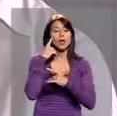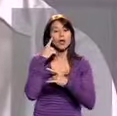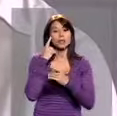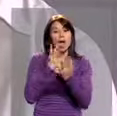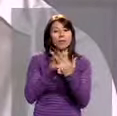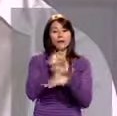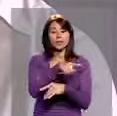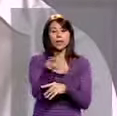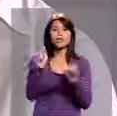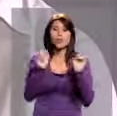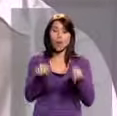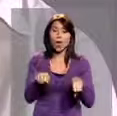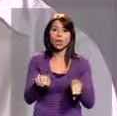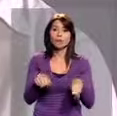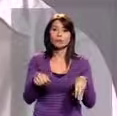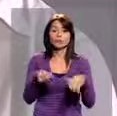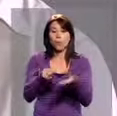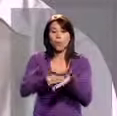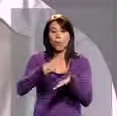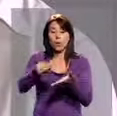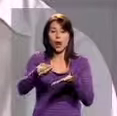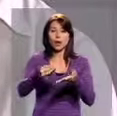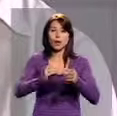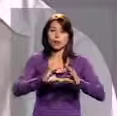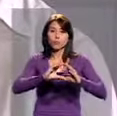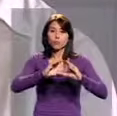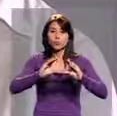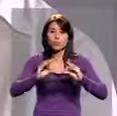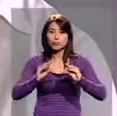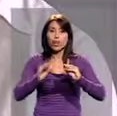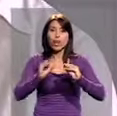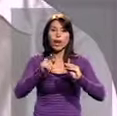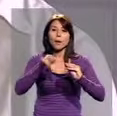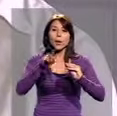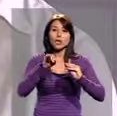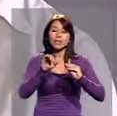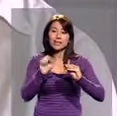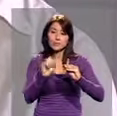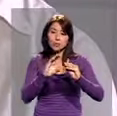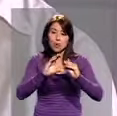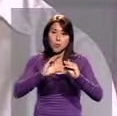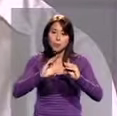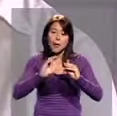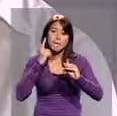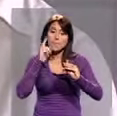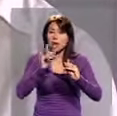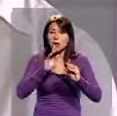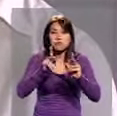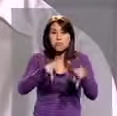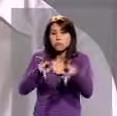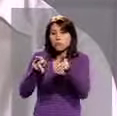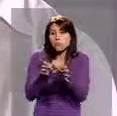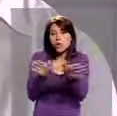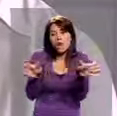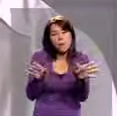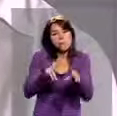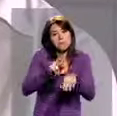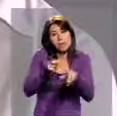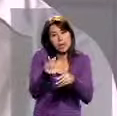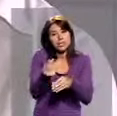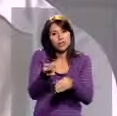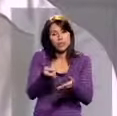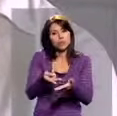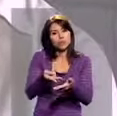hacen disponibles las prótesis para el público en general. Sí, como le comento, el precio normal es un